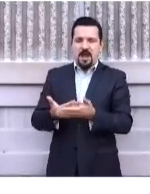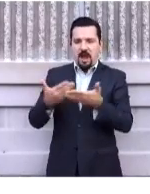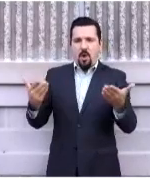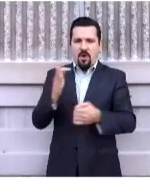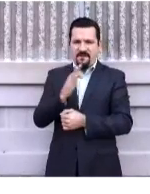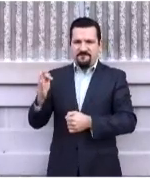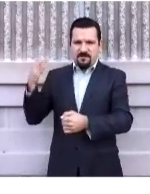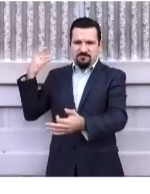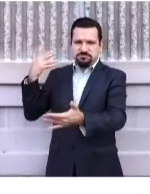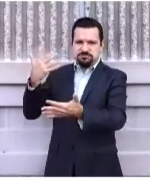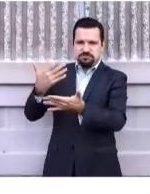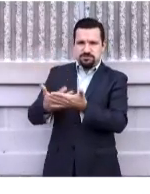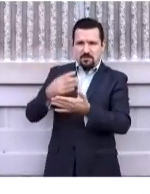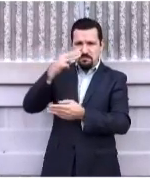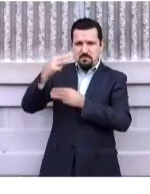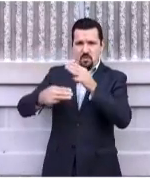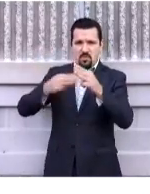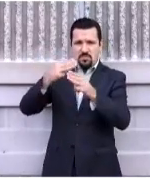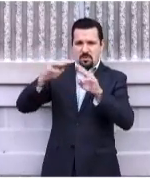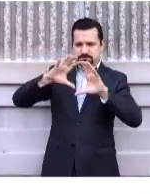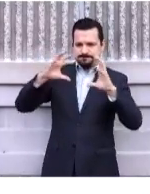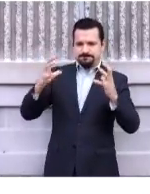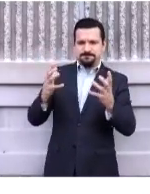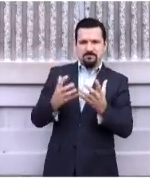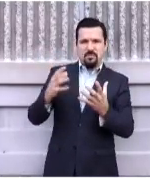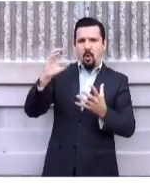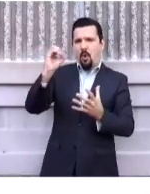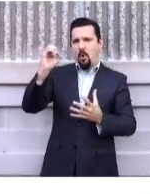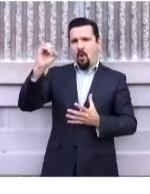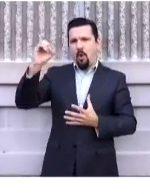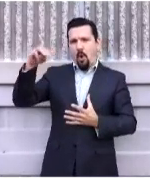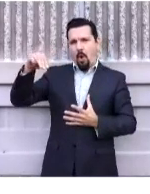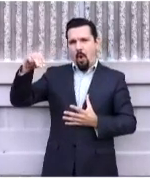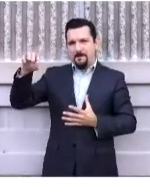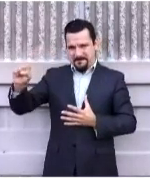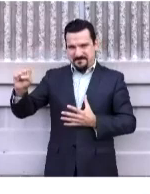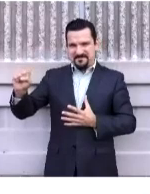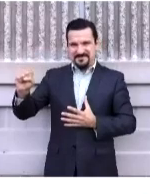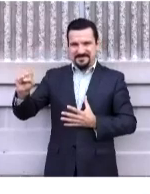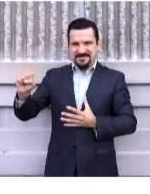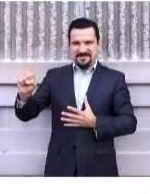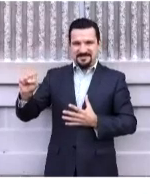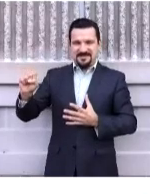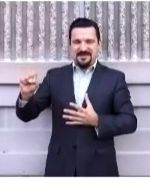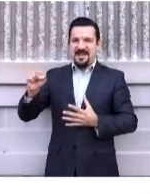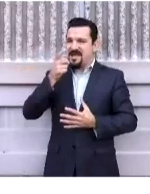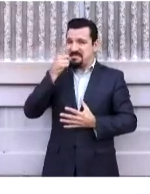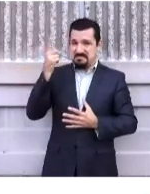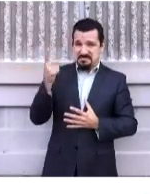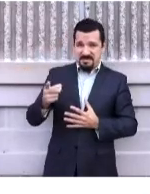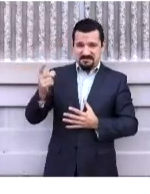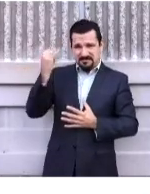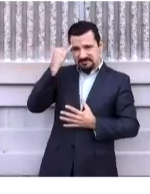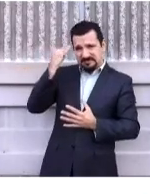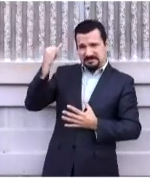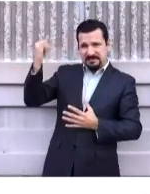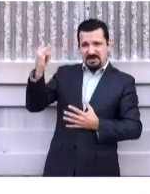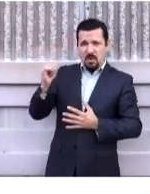fecha, a nivel mundial, la Organización Mundial de la Salud ha confirmado la ocurrencia